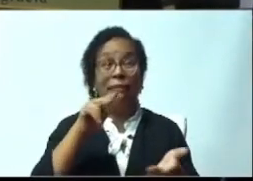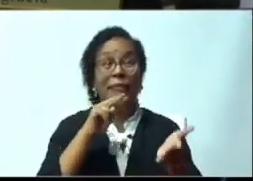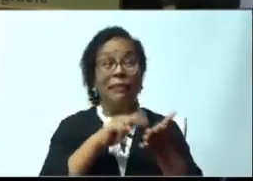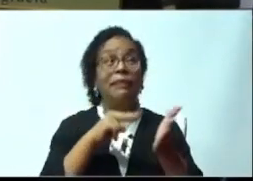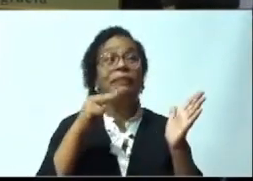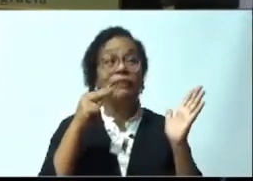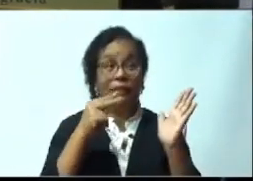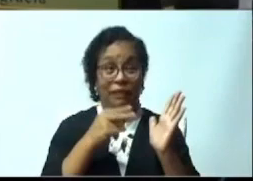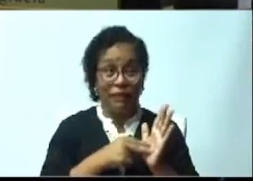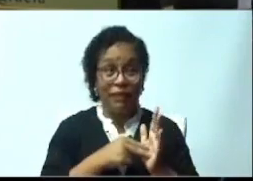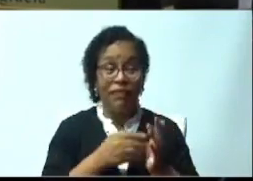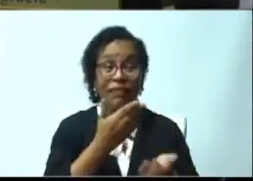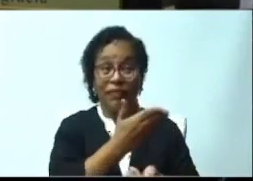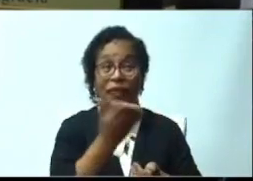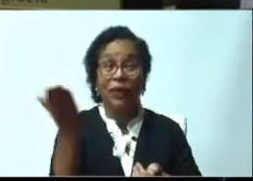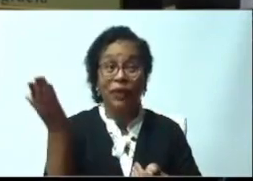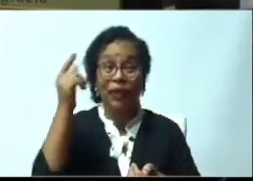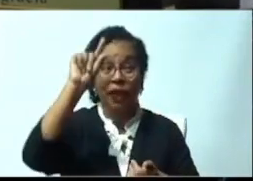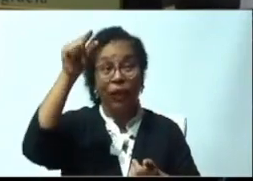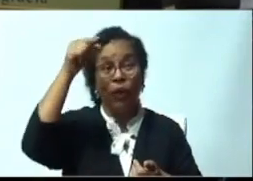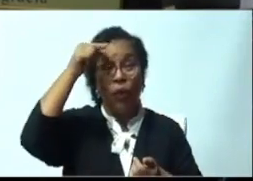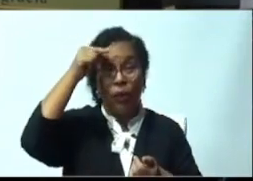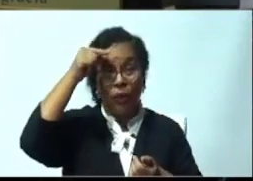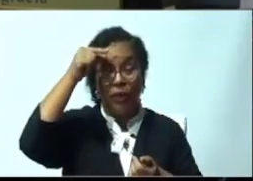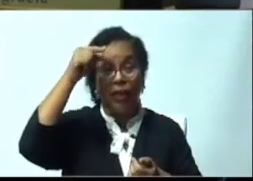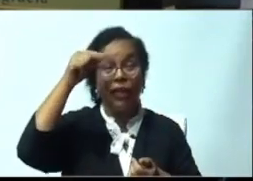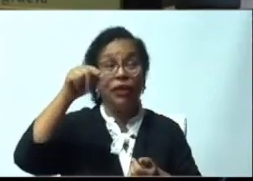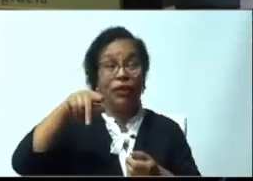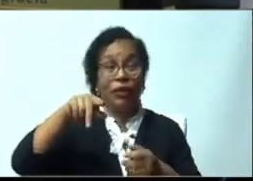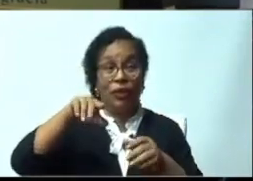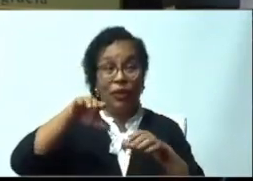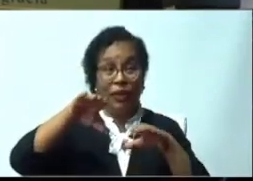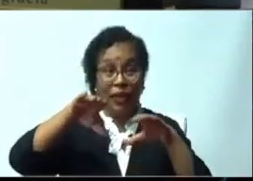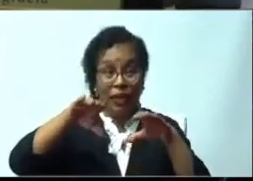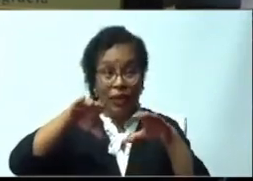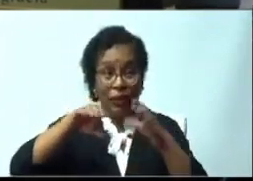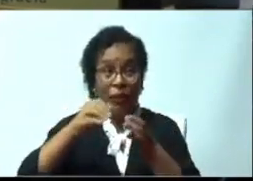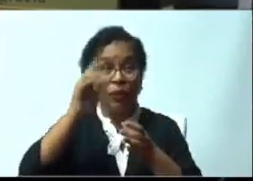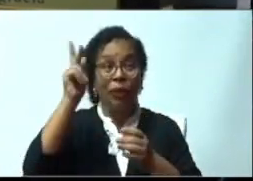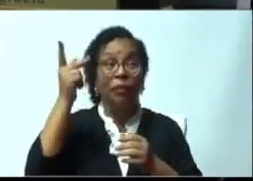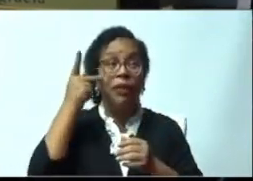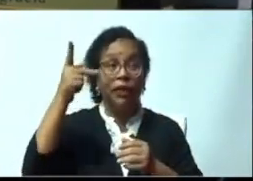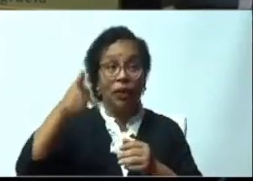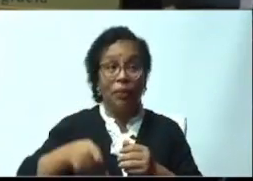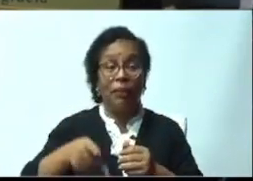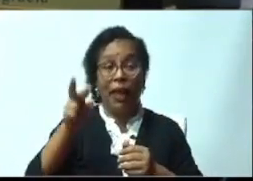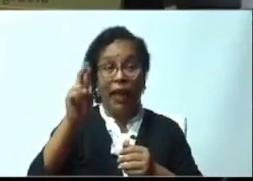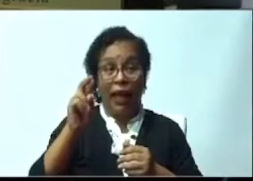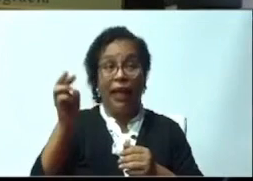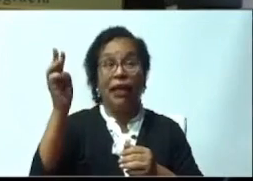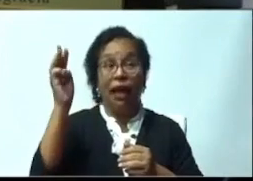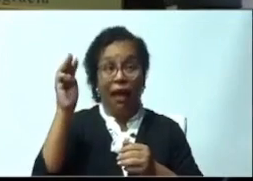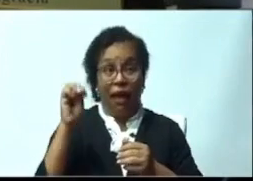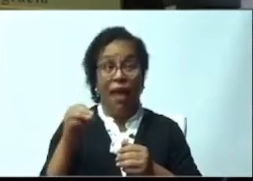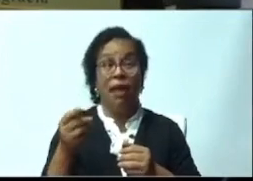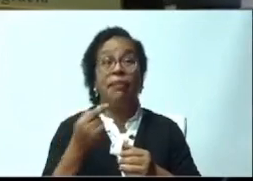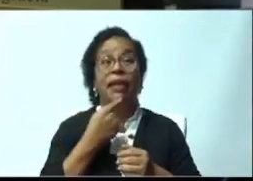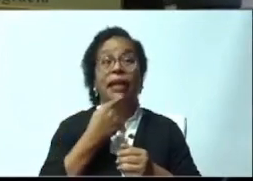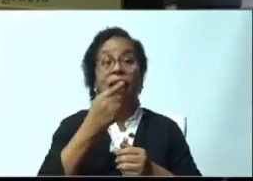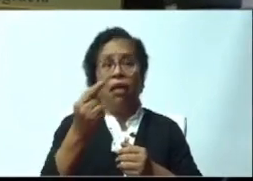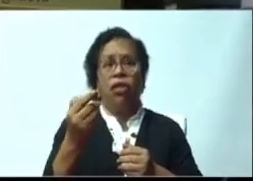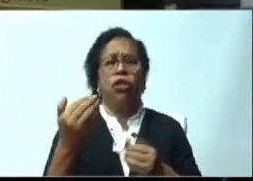Que ustedes, gobierno del PRM, Luis Abinader, que le sobran los chelitos, pero tiene que estar cogiendo préstamos para pagar